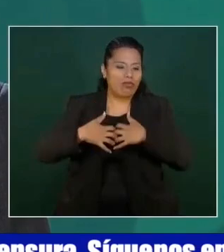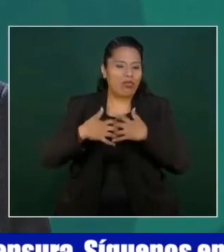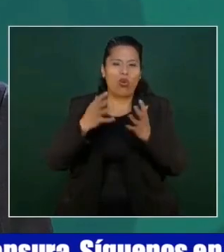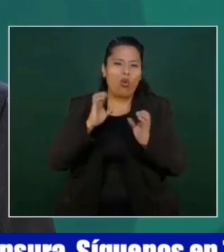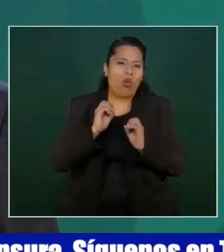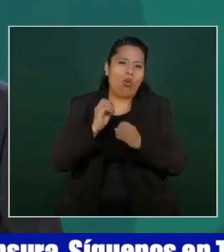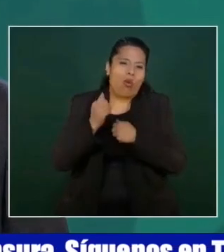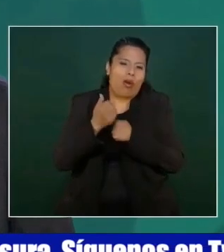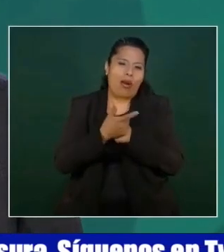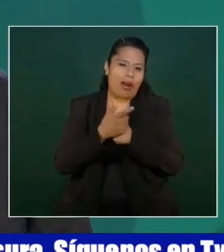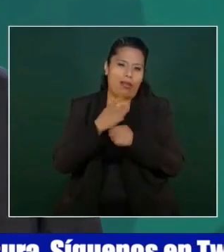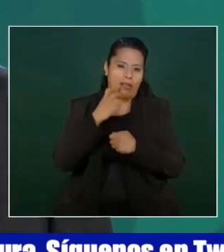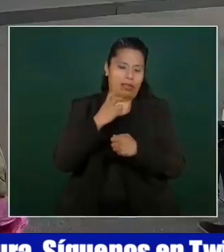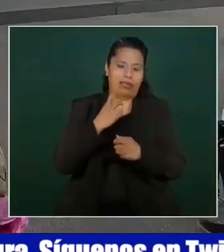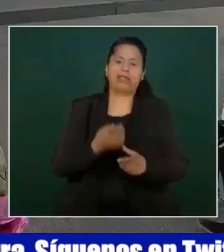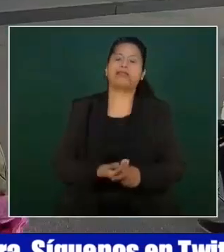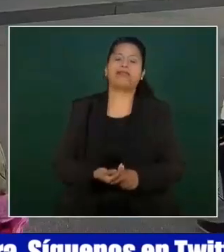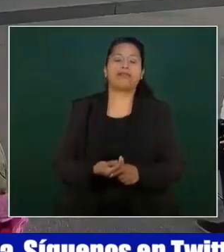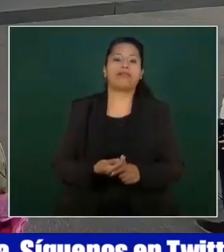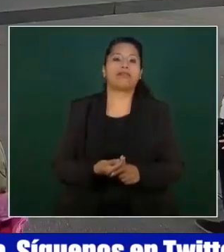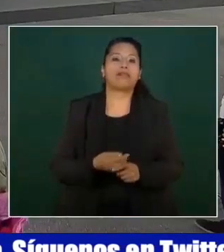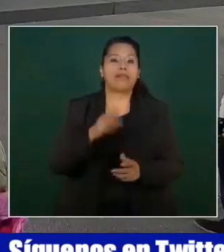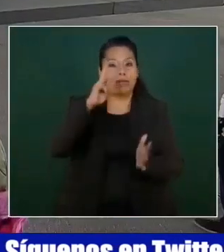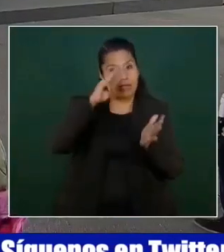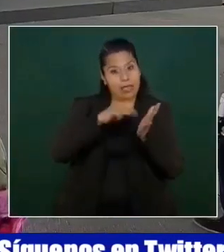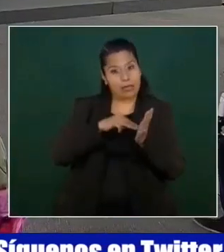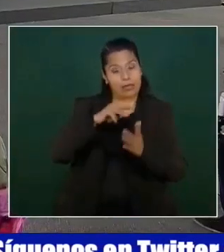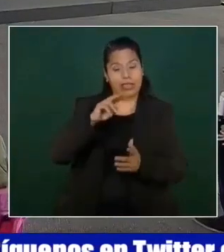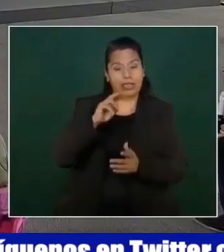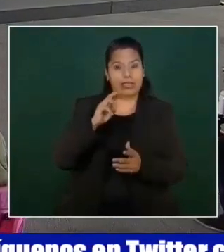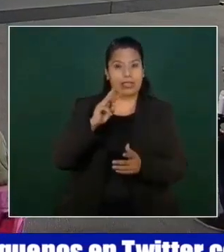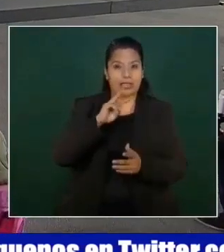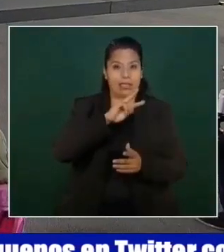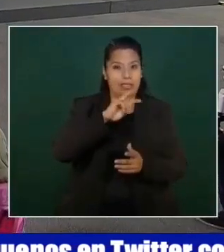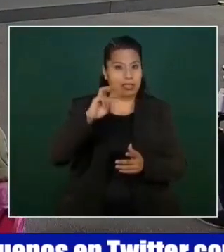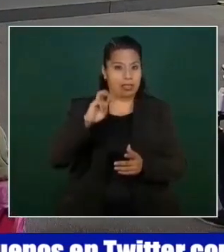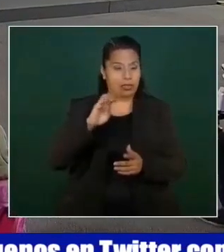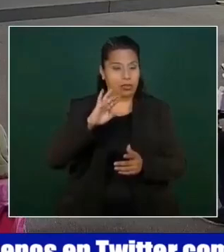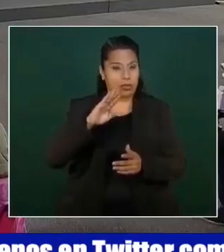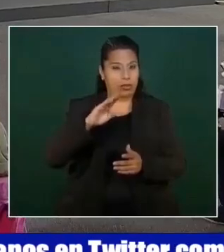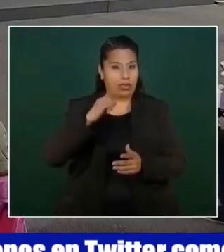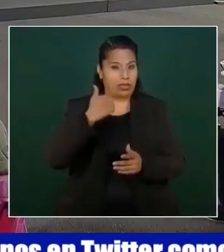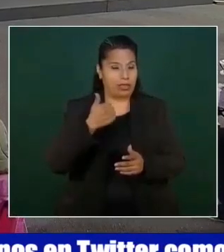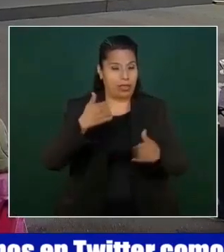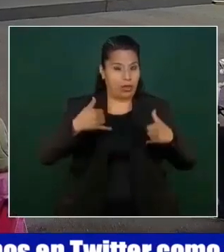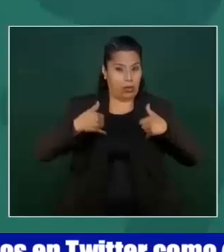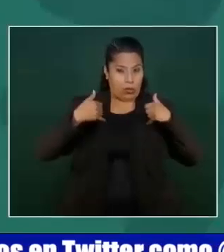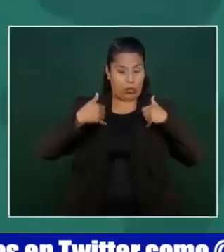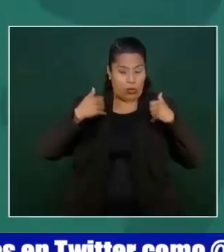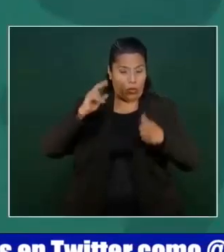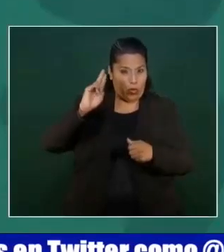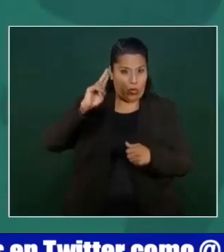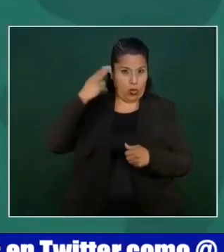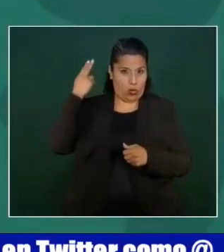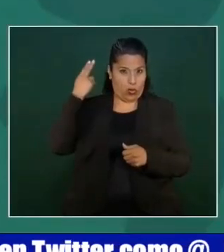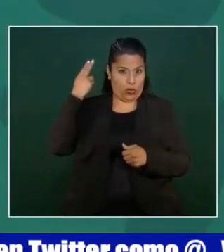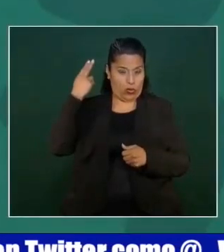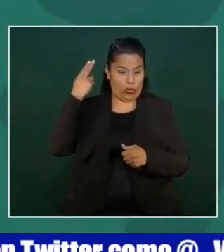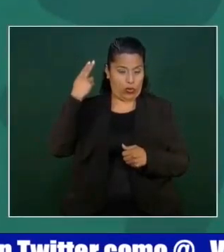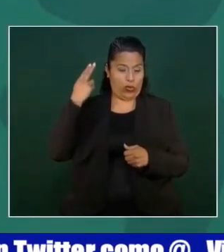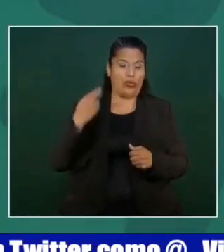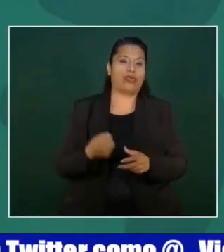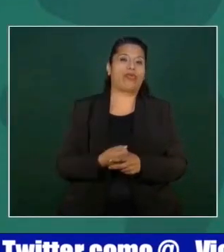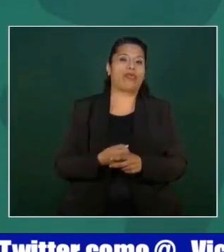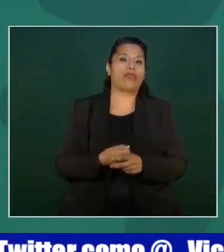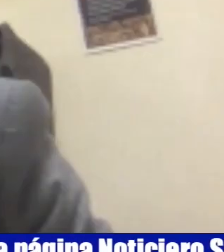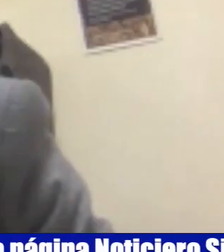su reunión de las 6 y luego atender la mañanera a las 7. Así que pues les causa mucho resquemor que